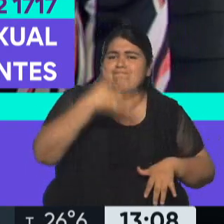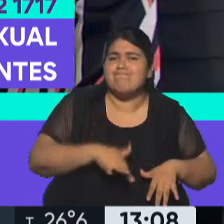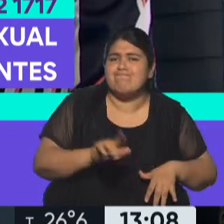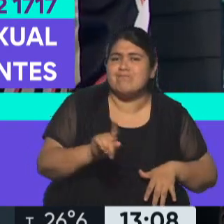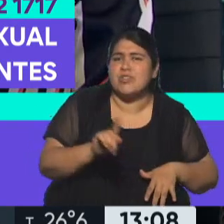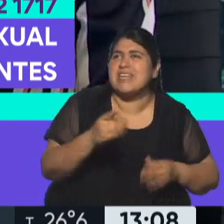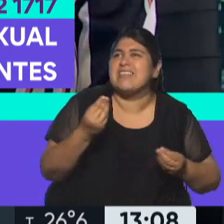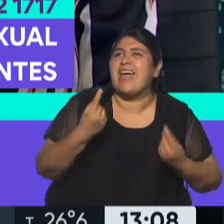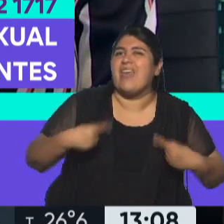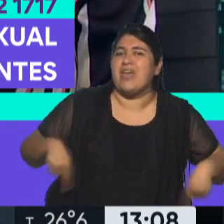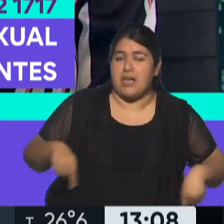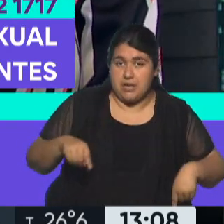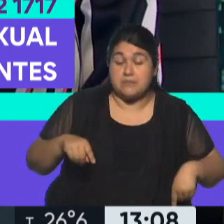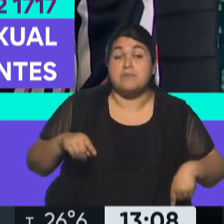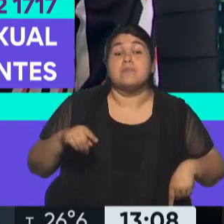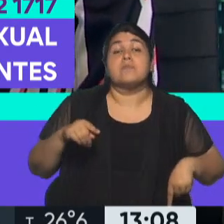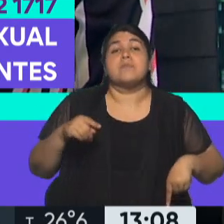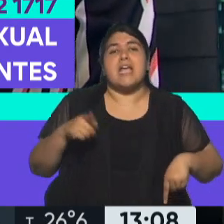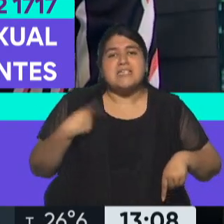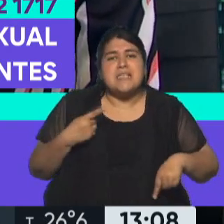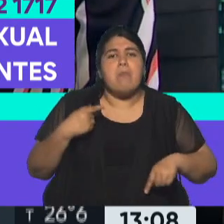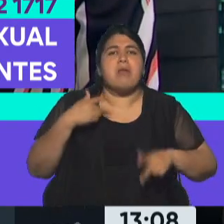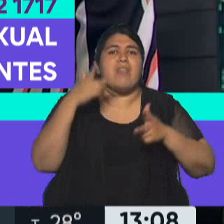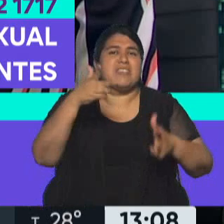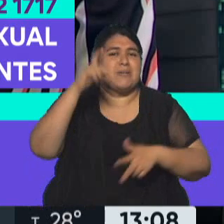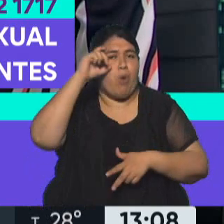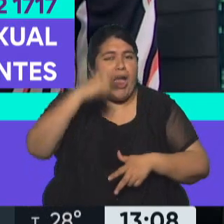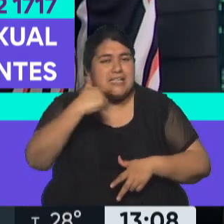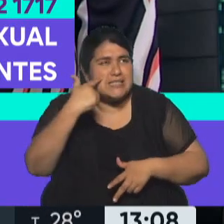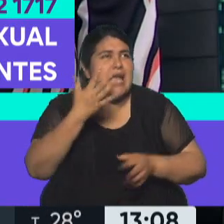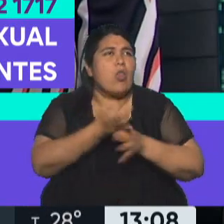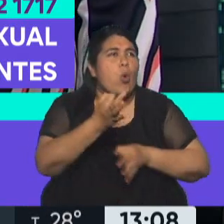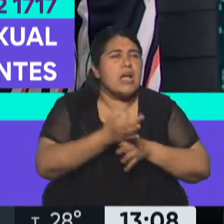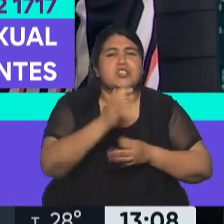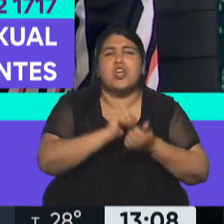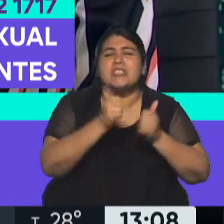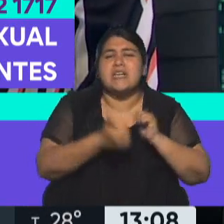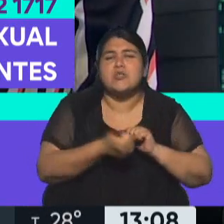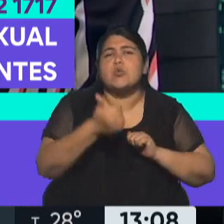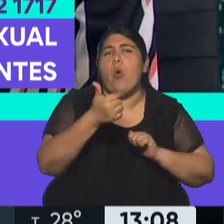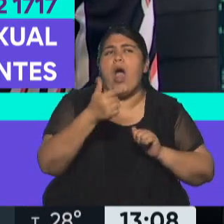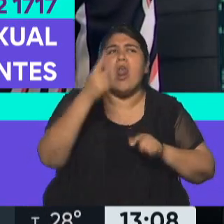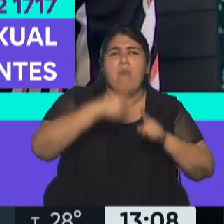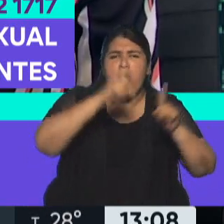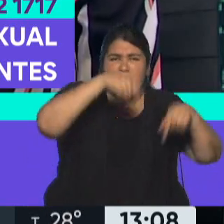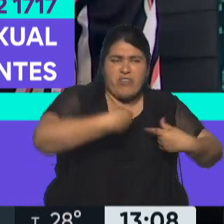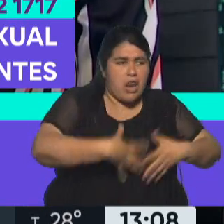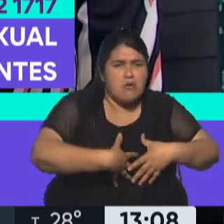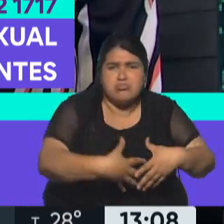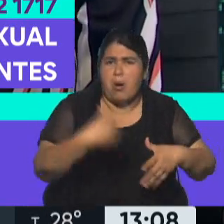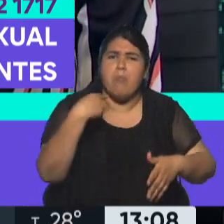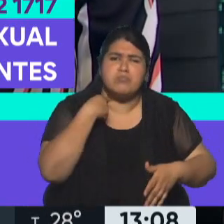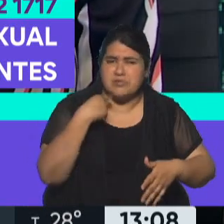cuando hablamos de la educación sexual integral, que no tiene que ver únicamente con un embarazo no deseado, muchas veces se lo circunscribe a eso.